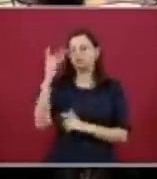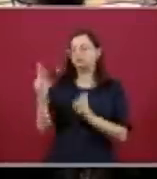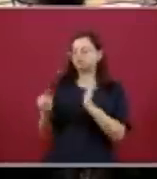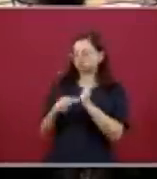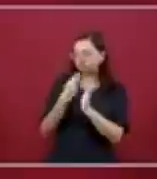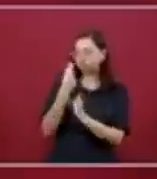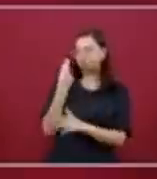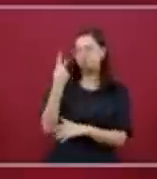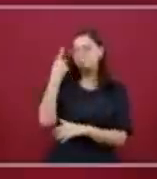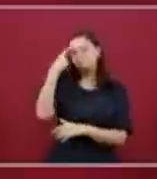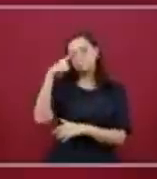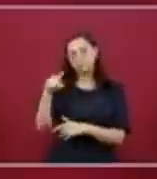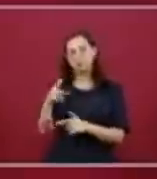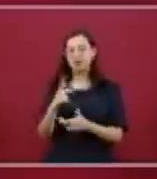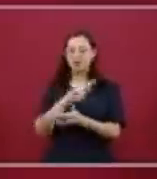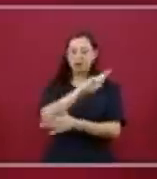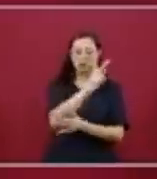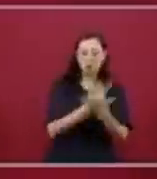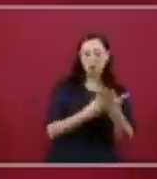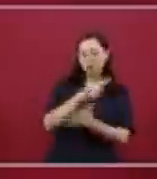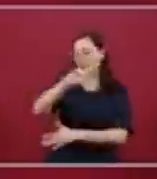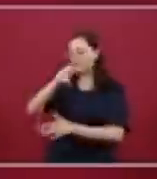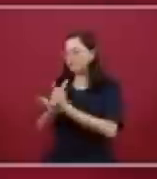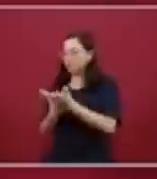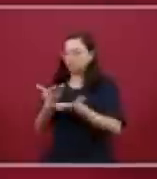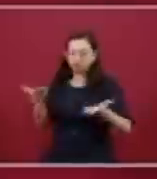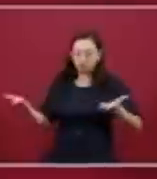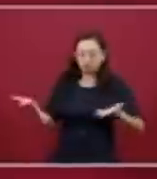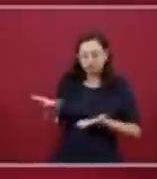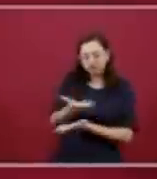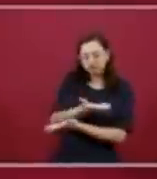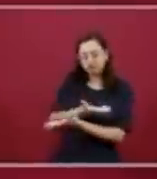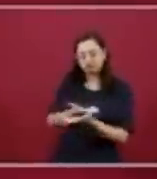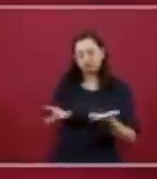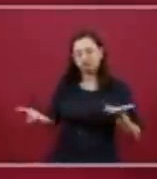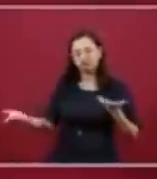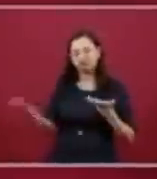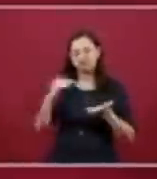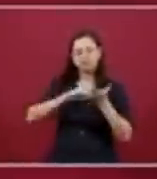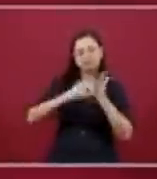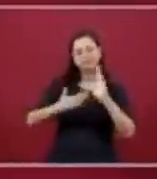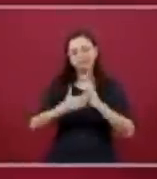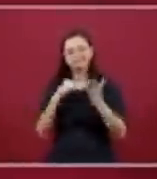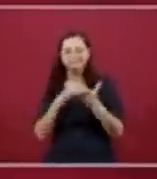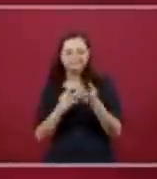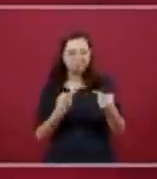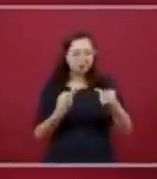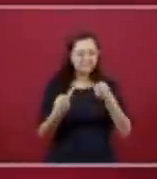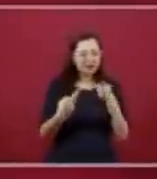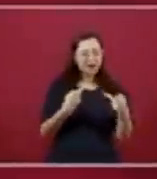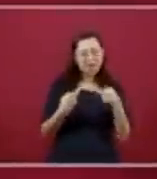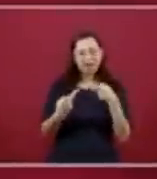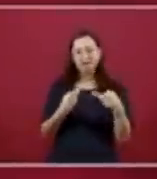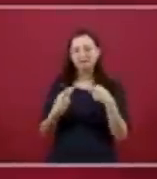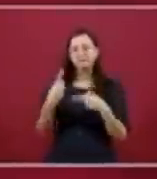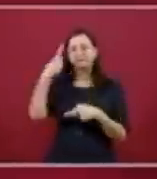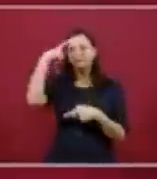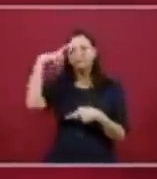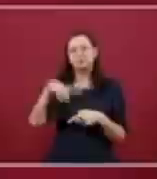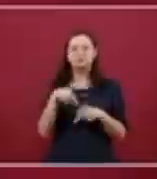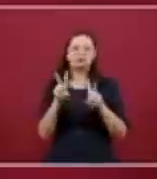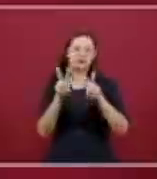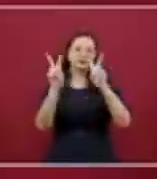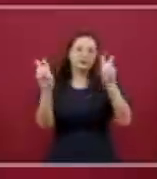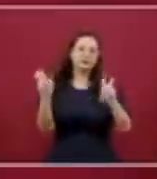a intercambiar programas de estudio, planes estratégicos sobre el desarrollo de la